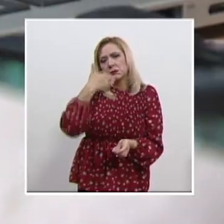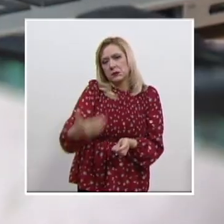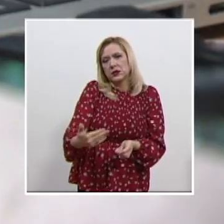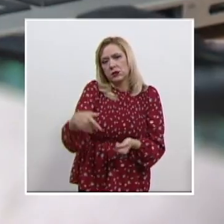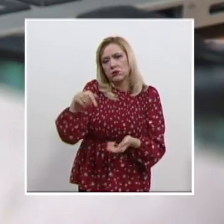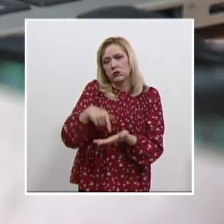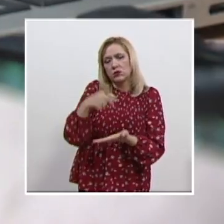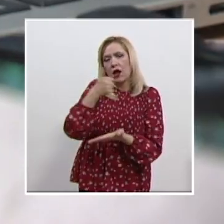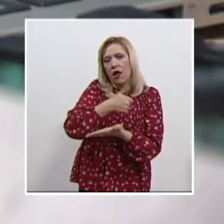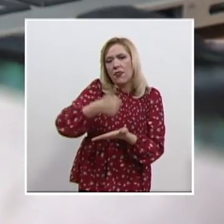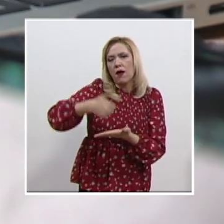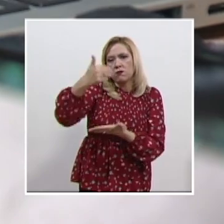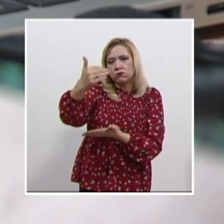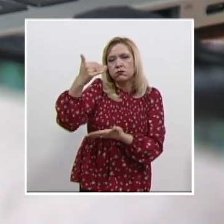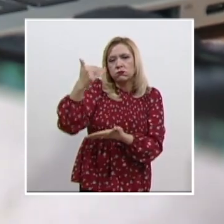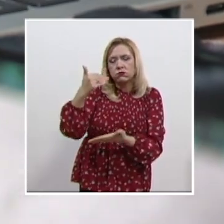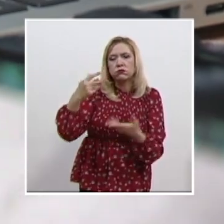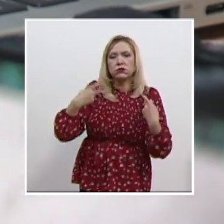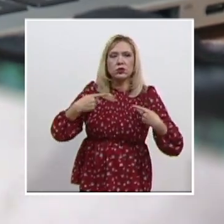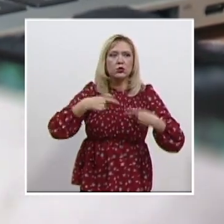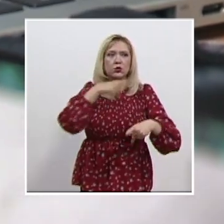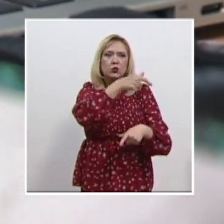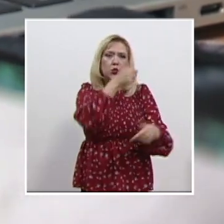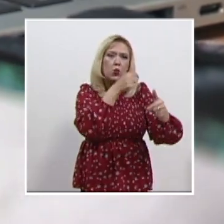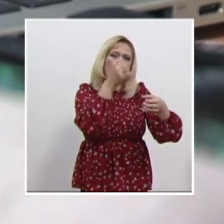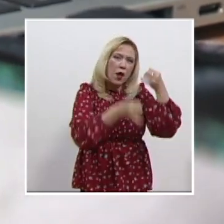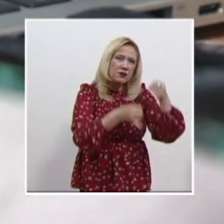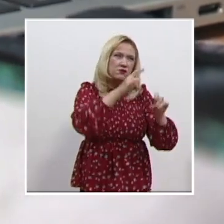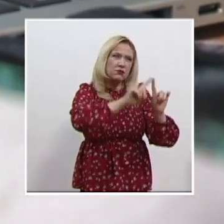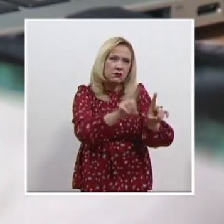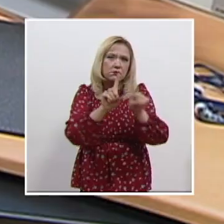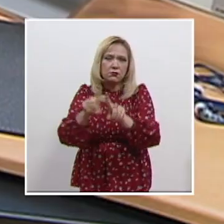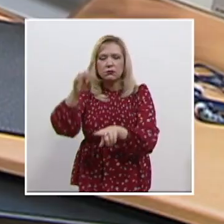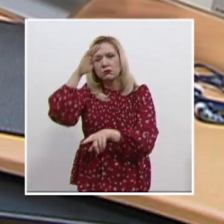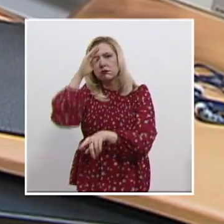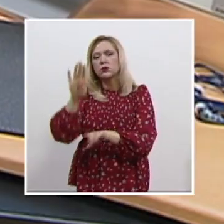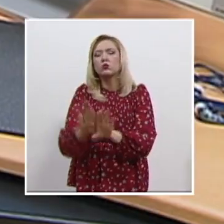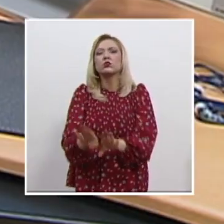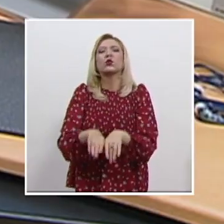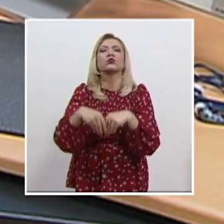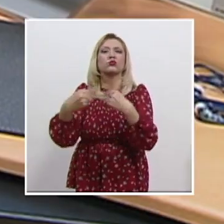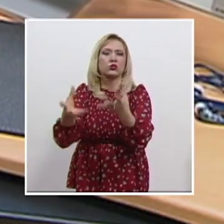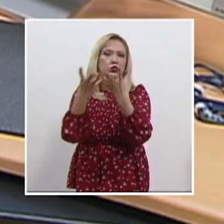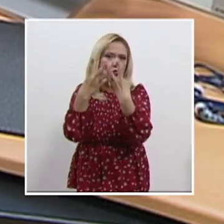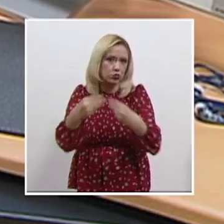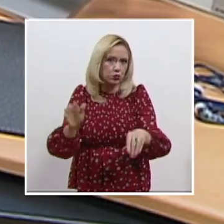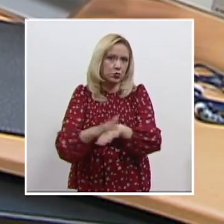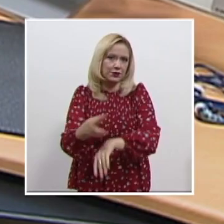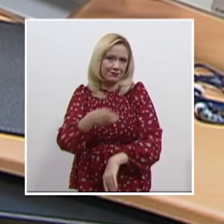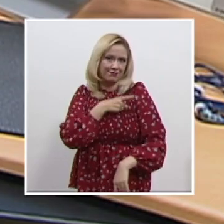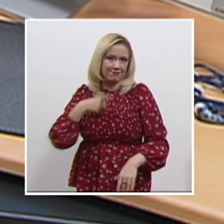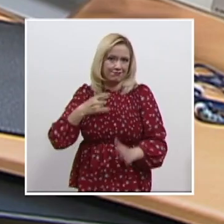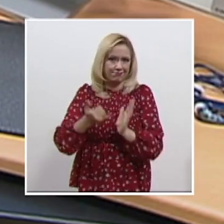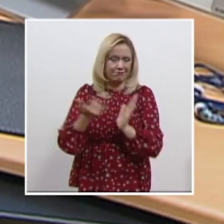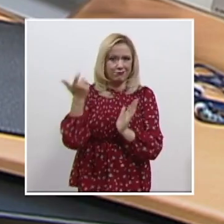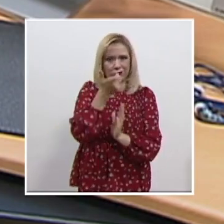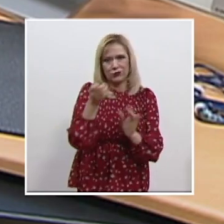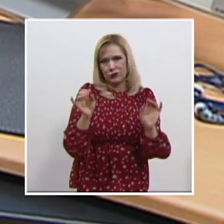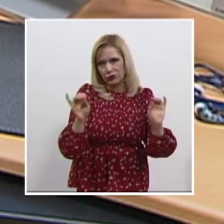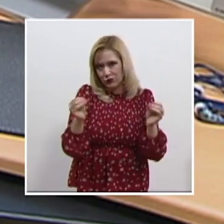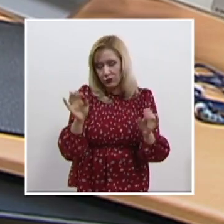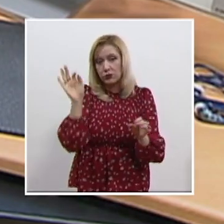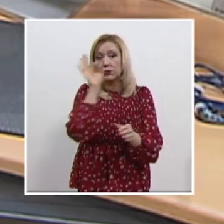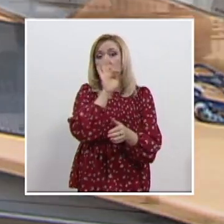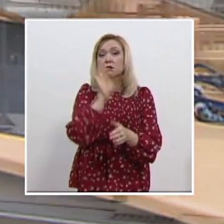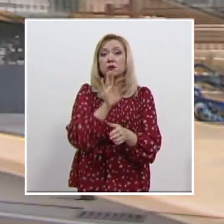en cada caso por la persona juzgadora. Además, precisó que las normas fiscales que contemplan los casos en los que prescribe un